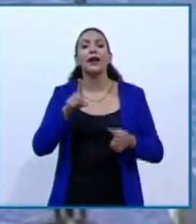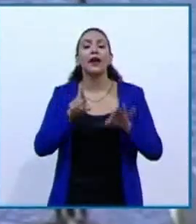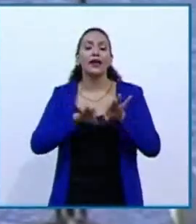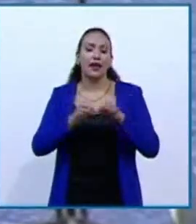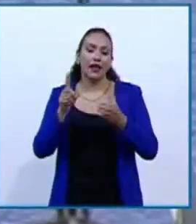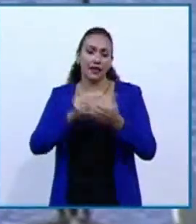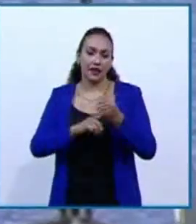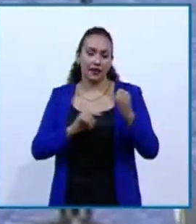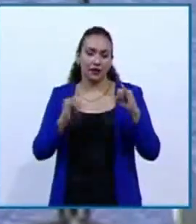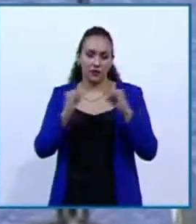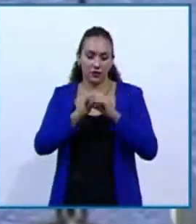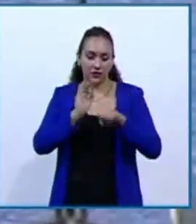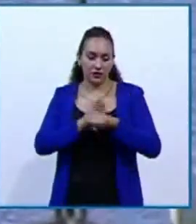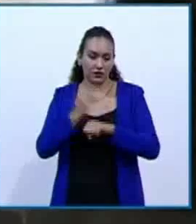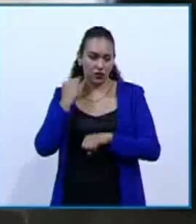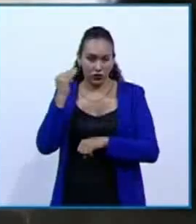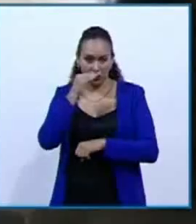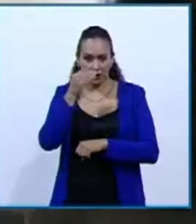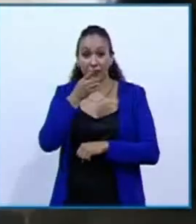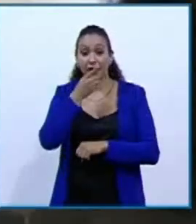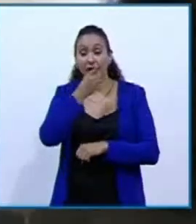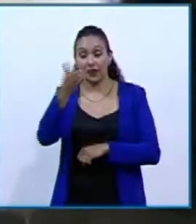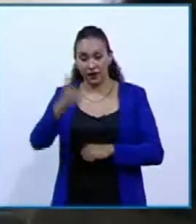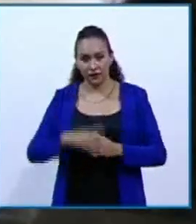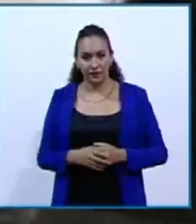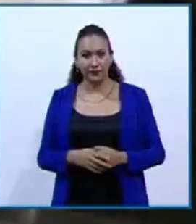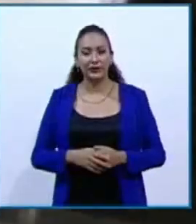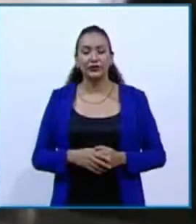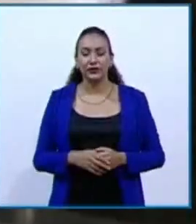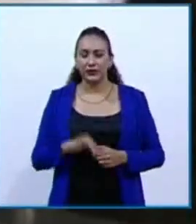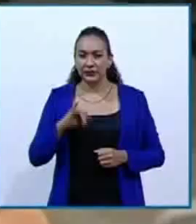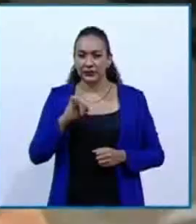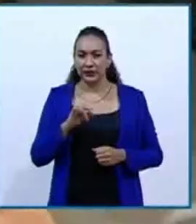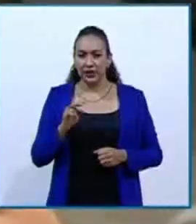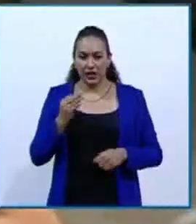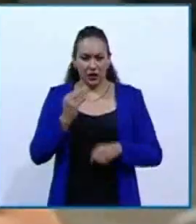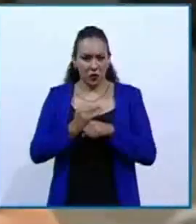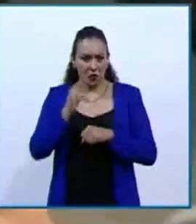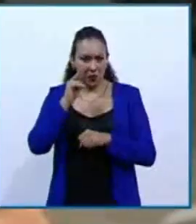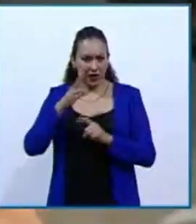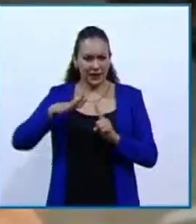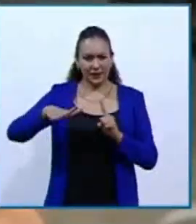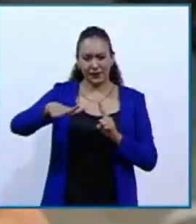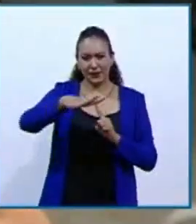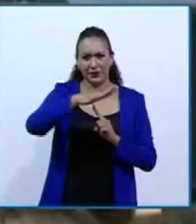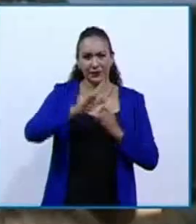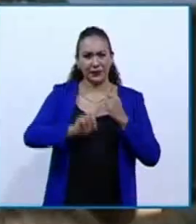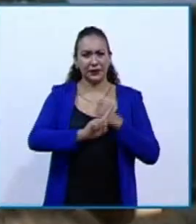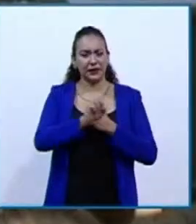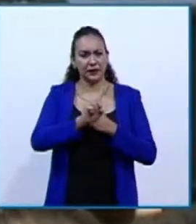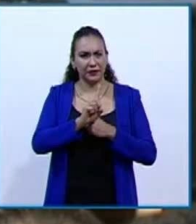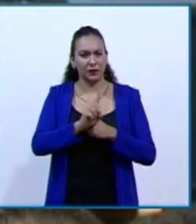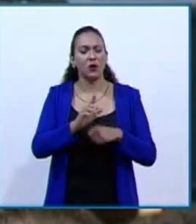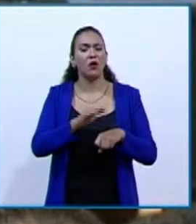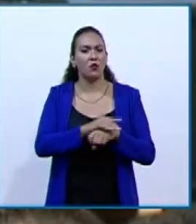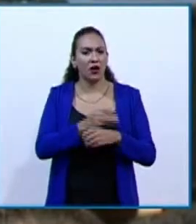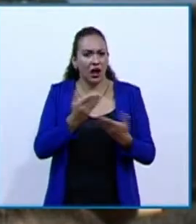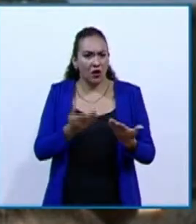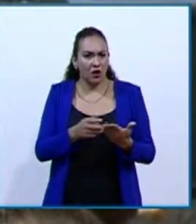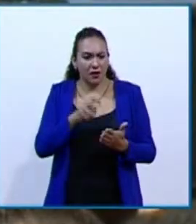Pública, y donde advirtió sobre el derrumbe institucional que se avecina, dijo, con la reforma